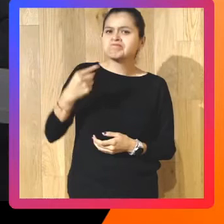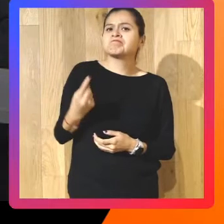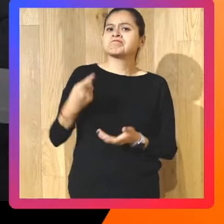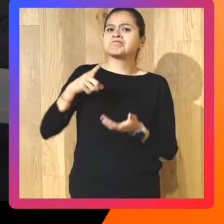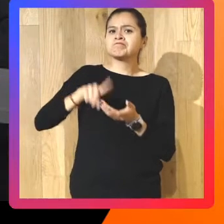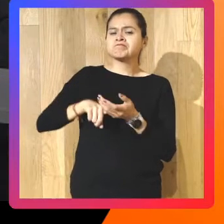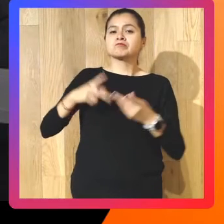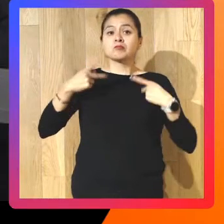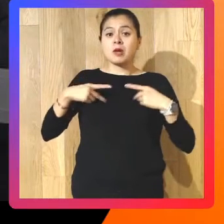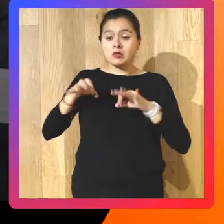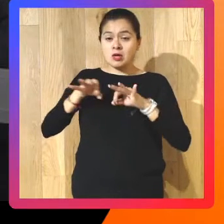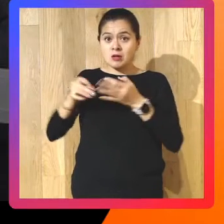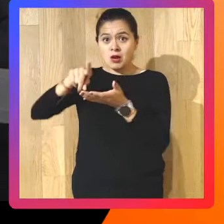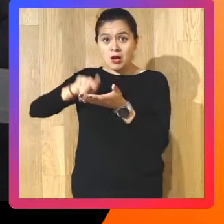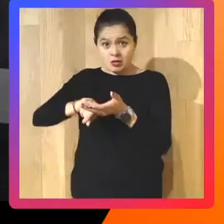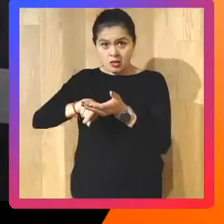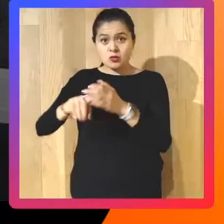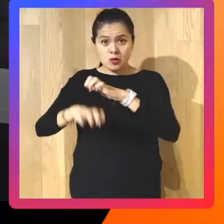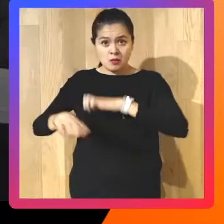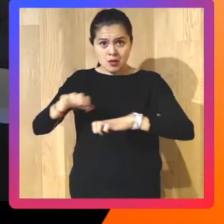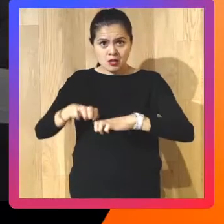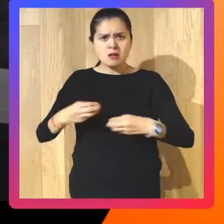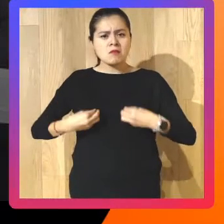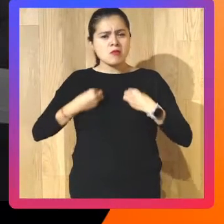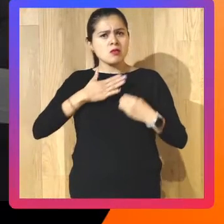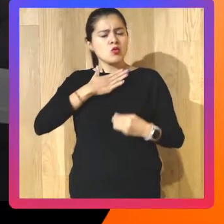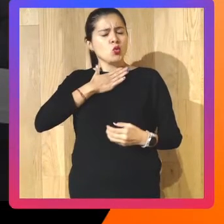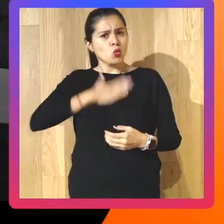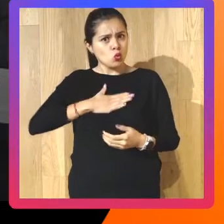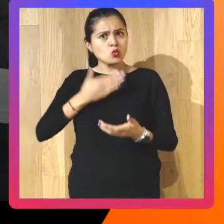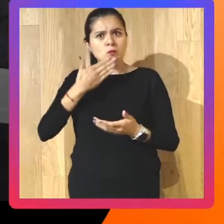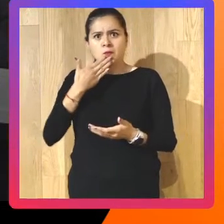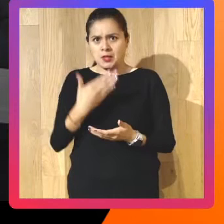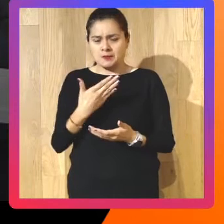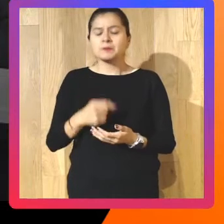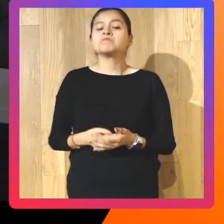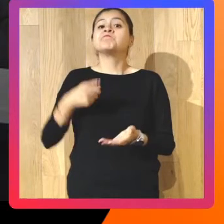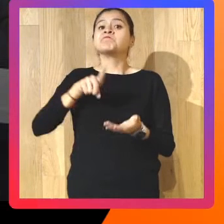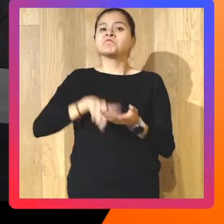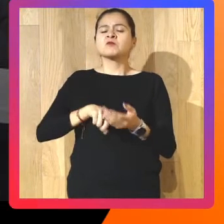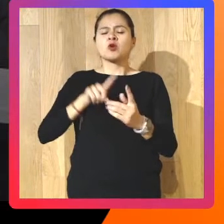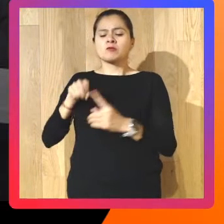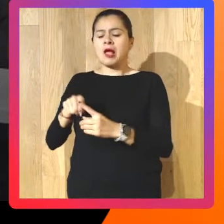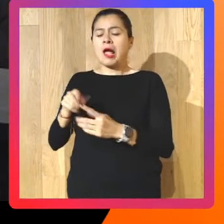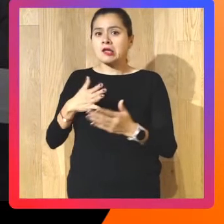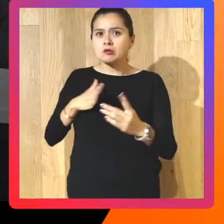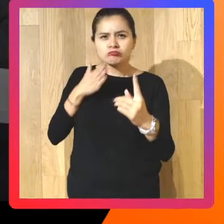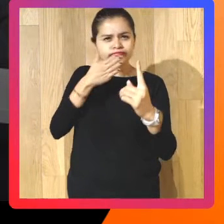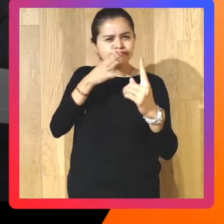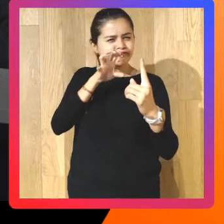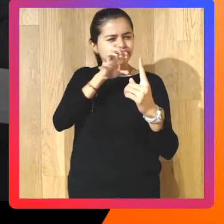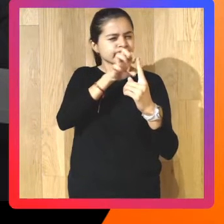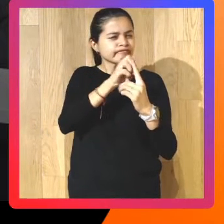nuestros colaboradores, viva dignamente. Nuestro enfoque se dirige hacia un aspecto vital para lograr la